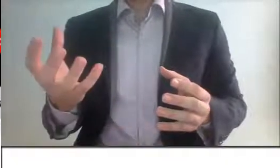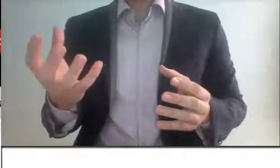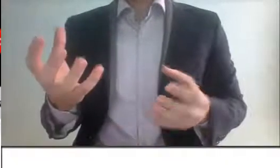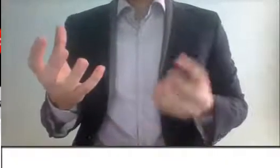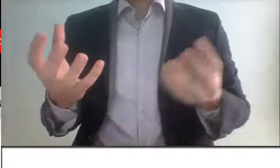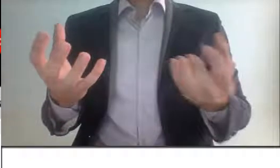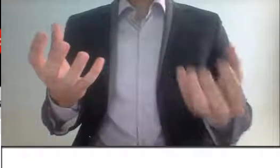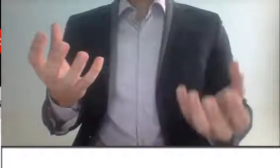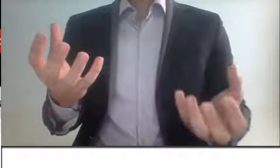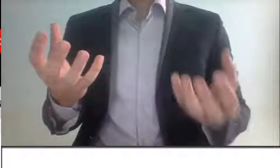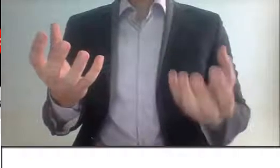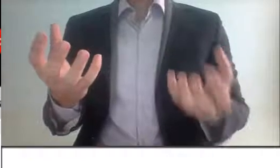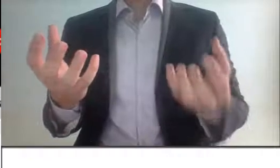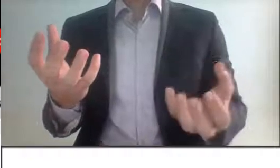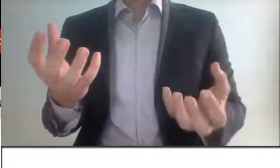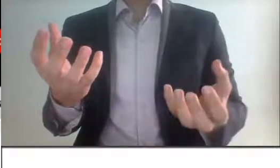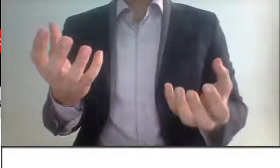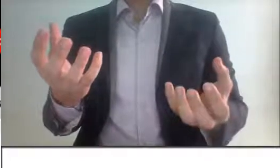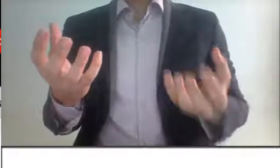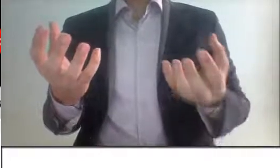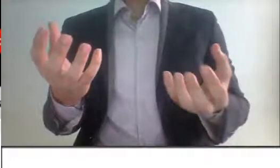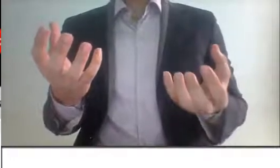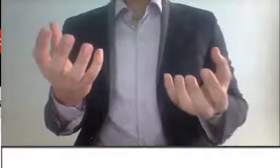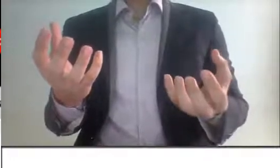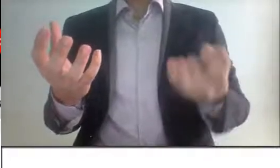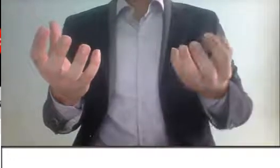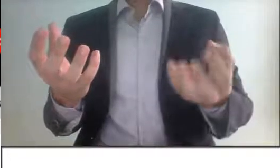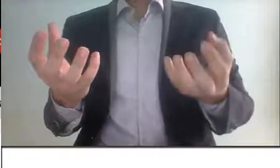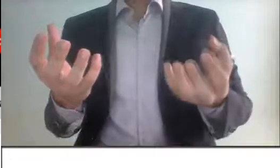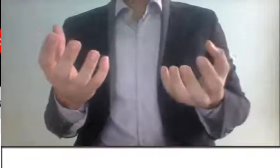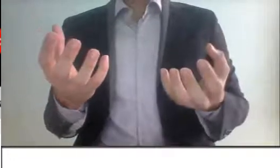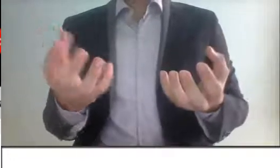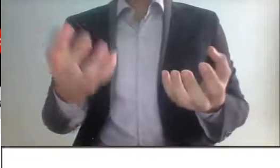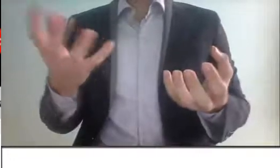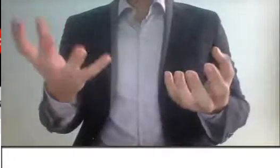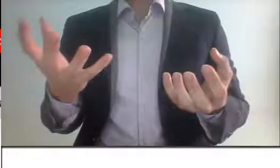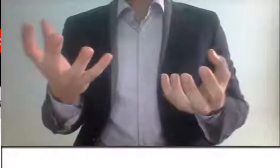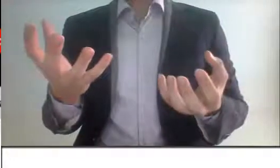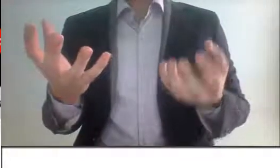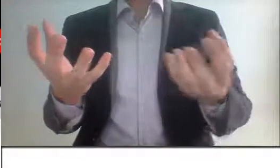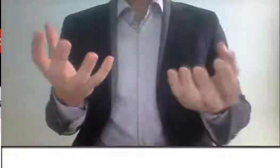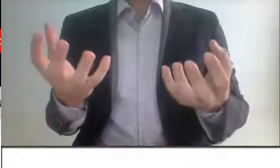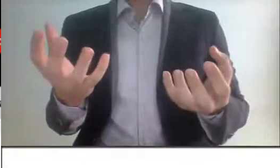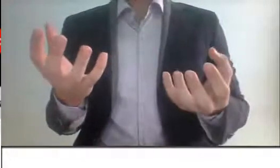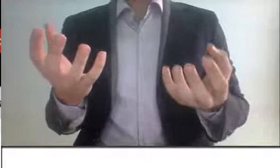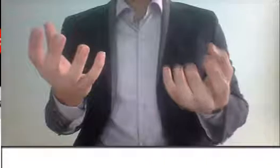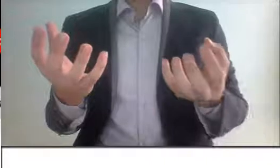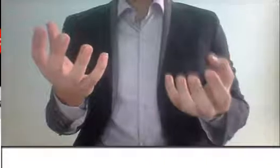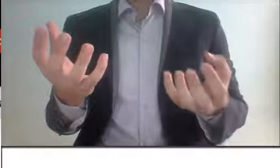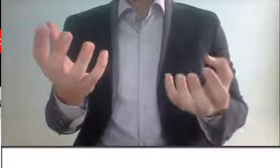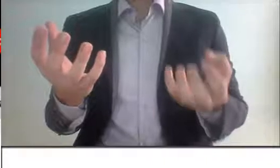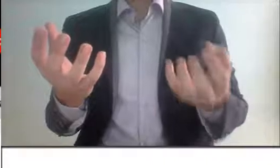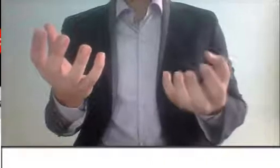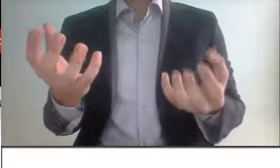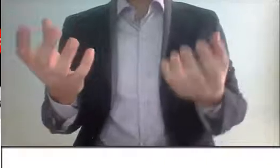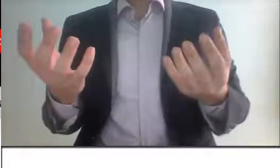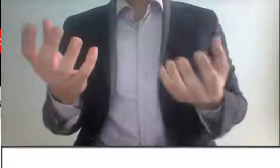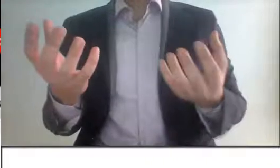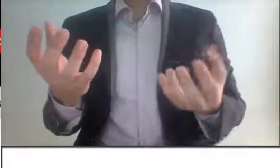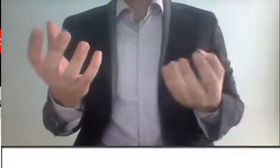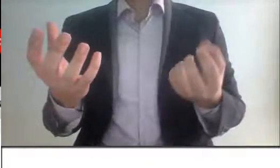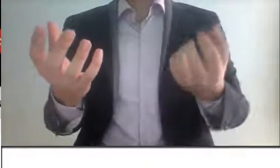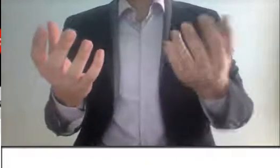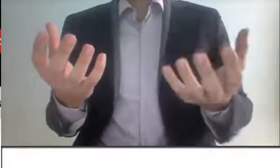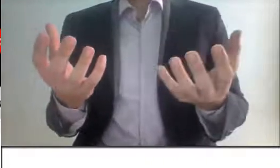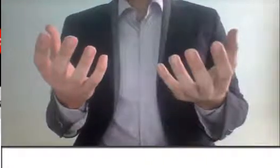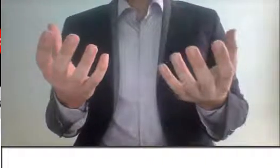50 millones de dólares, pero se terminó comprando a 275 millones de dólares. Y bueno, en el gasto de recuperación o en